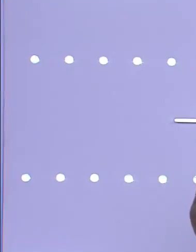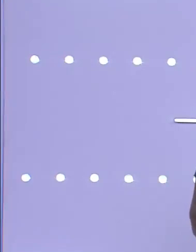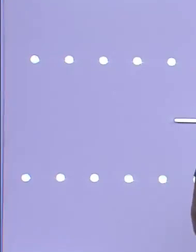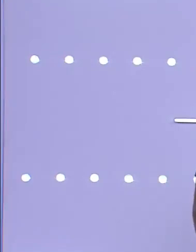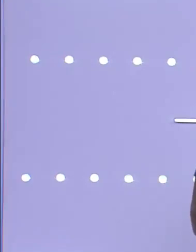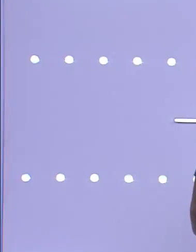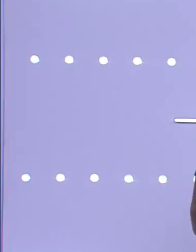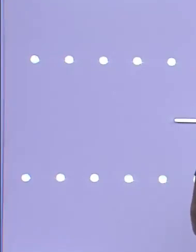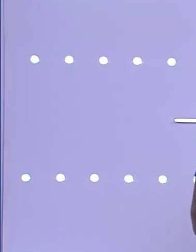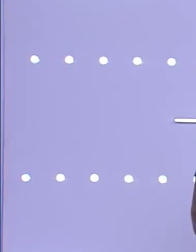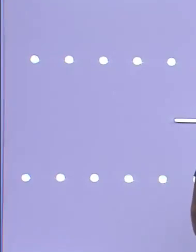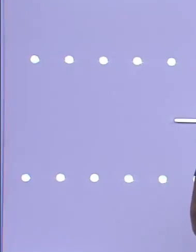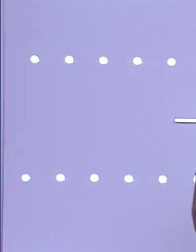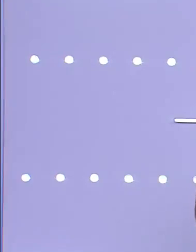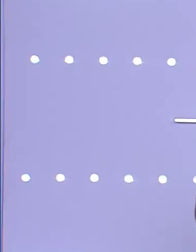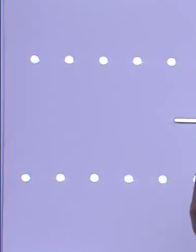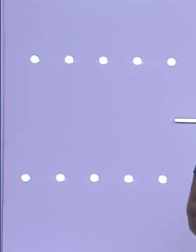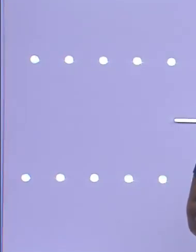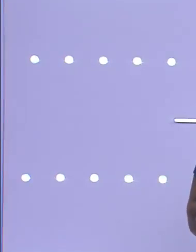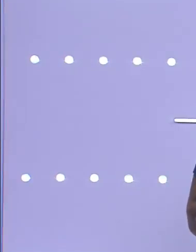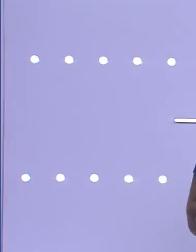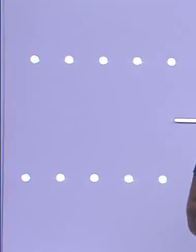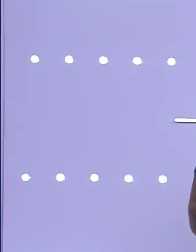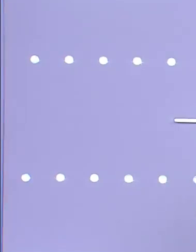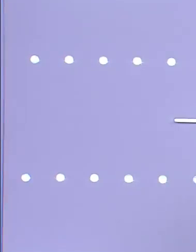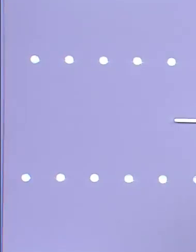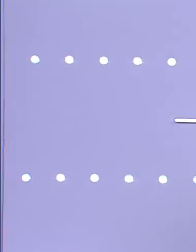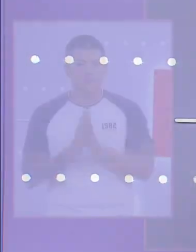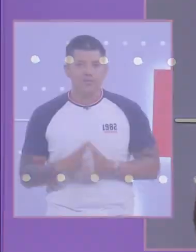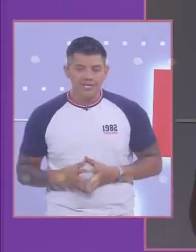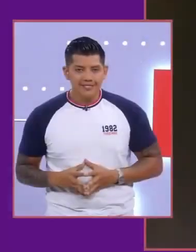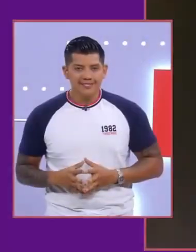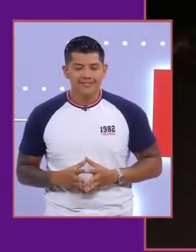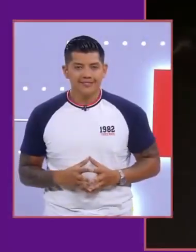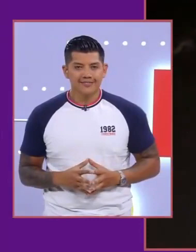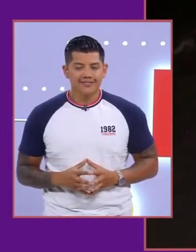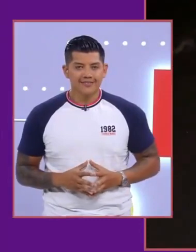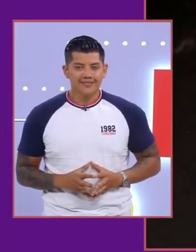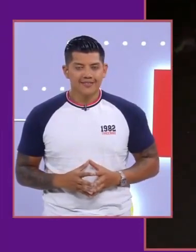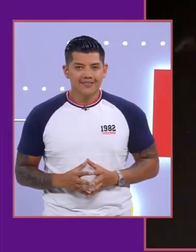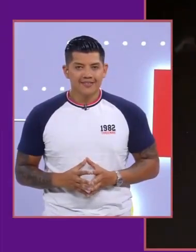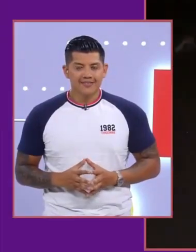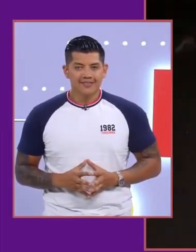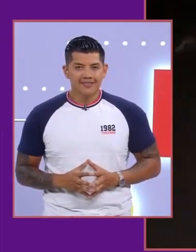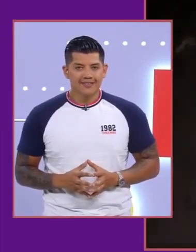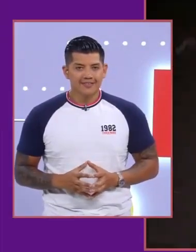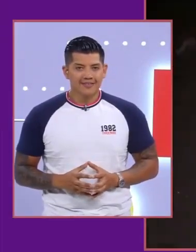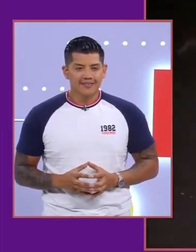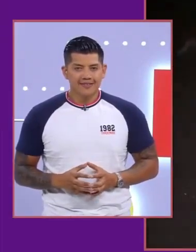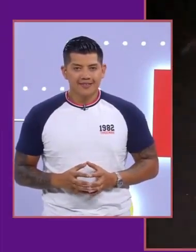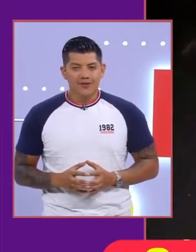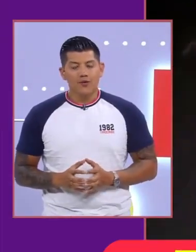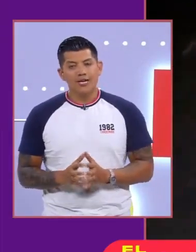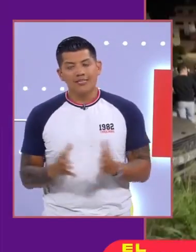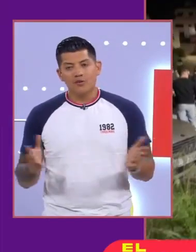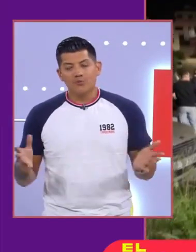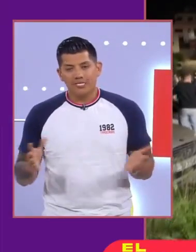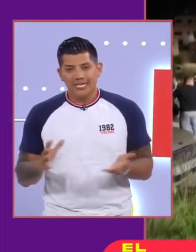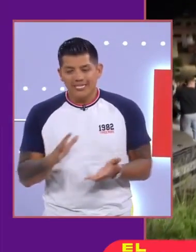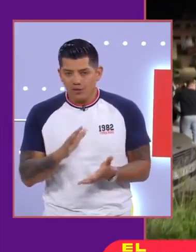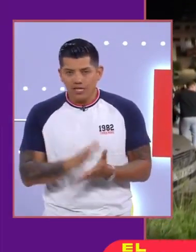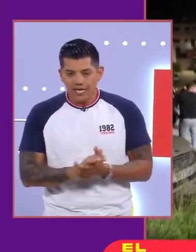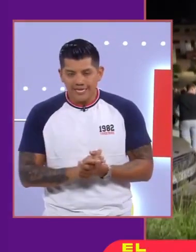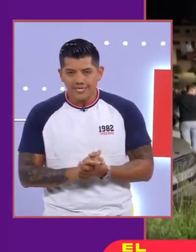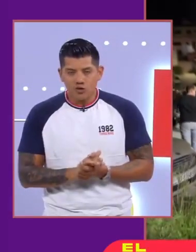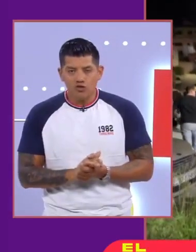Enlazamos vía Zoom con el periodista Temoris Greco. Hola Temoris, ¿nos escuchas? ¿Cómo estás, Arturo? Buenas tardes. Hola Temoris,